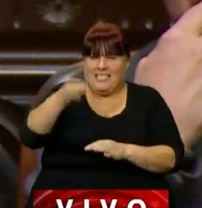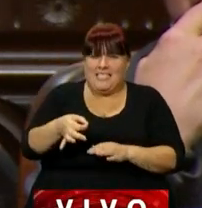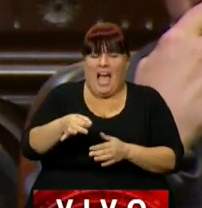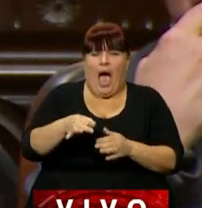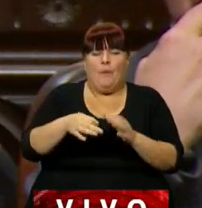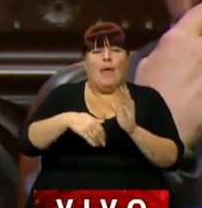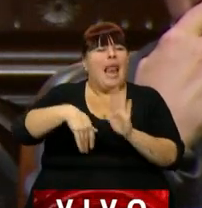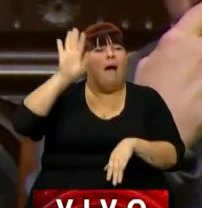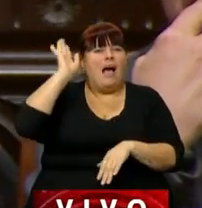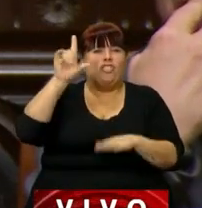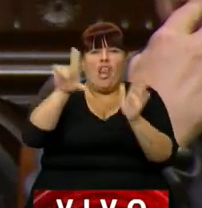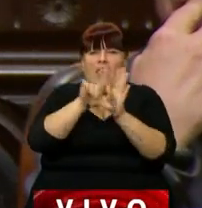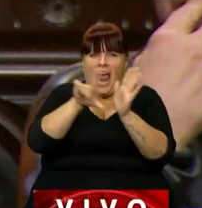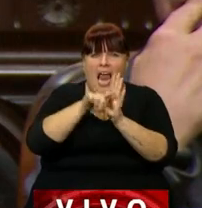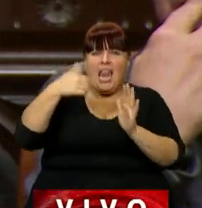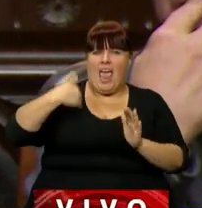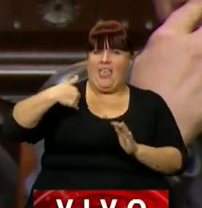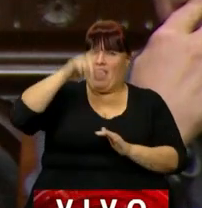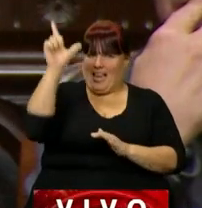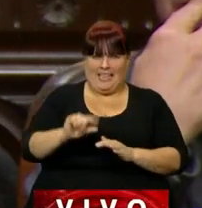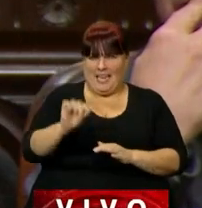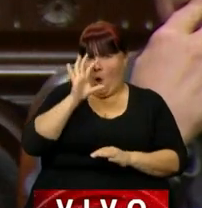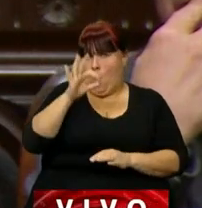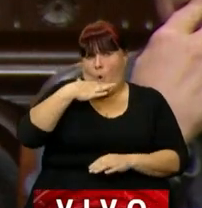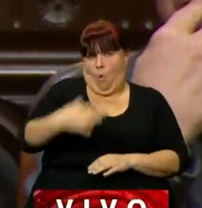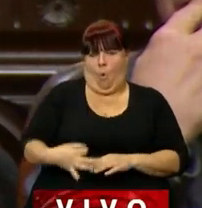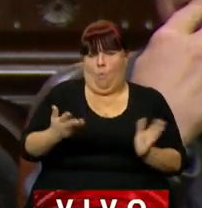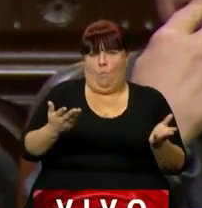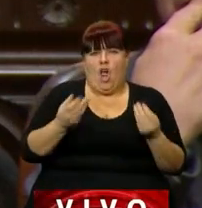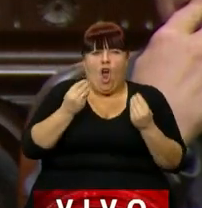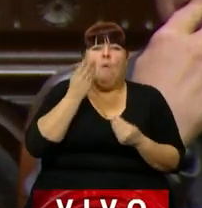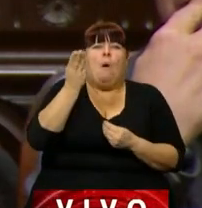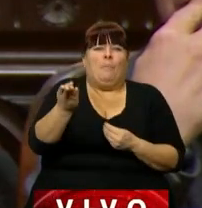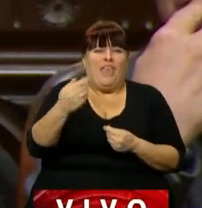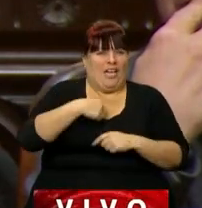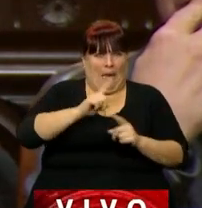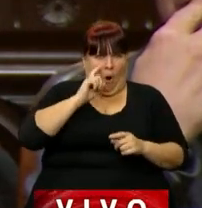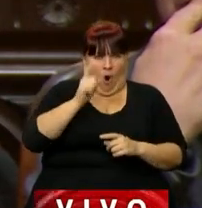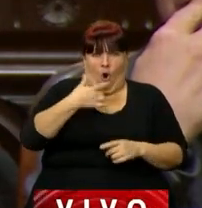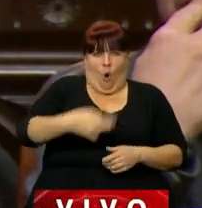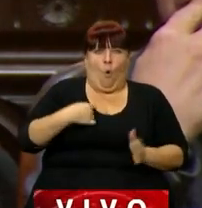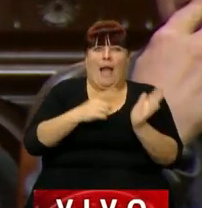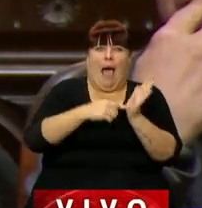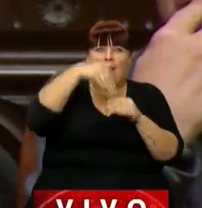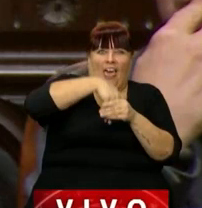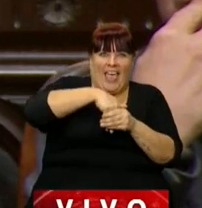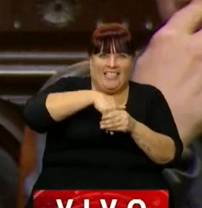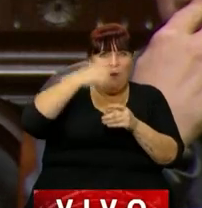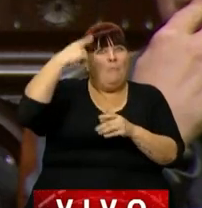gran medida, gran parte de las leyes en la República Argentina no se cumplen. ¿Cómo vamos a pedir si ni siquiera nosotros cumplimos nuestro reglamento